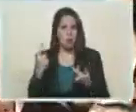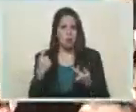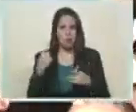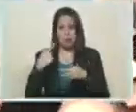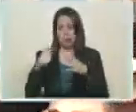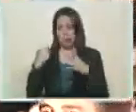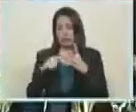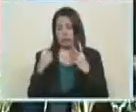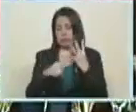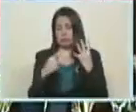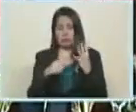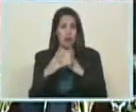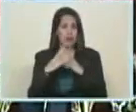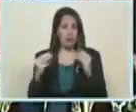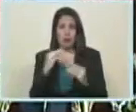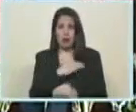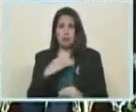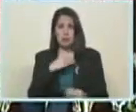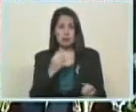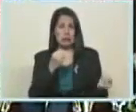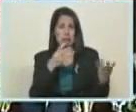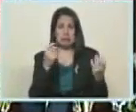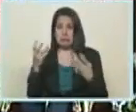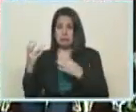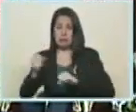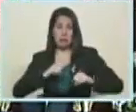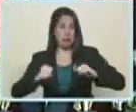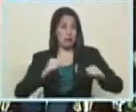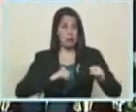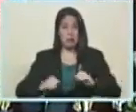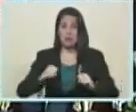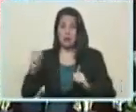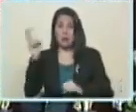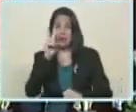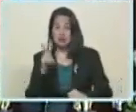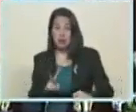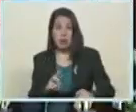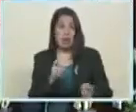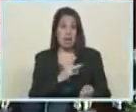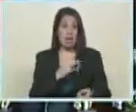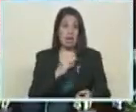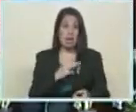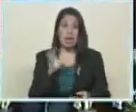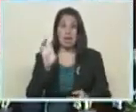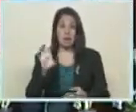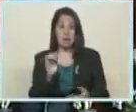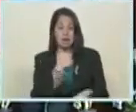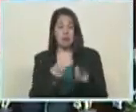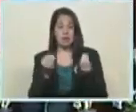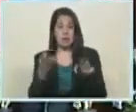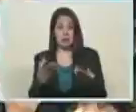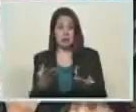usted de contar. El movimiento Somos Venezuela y el carnet de la patria.